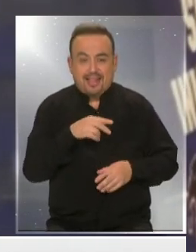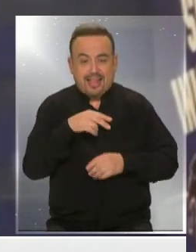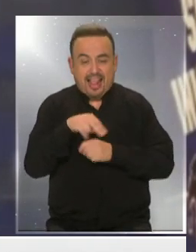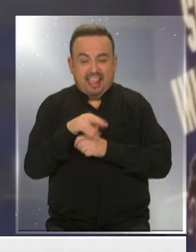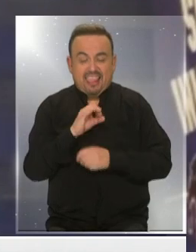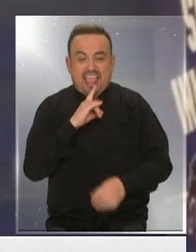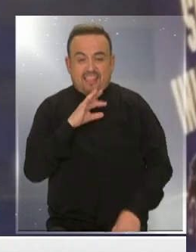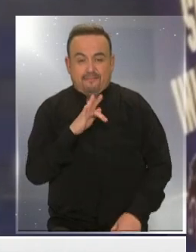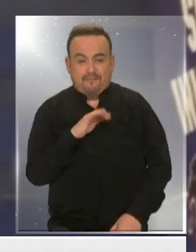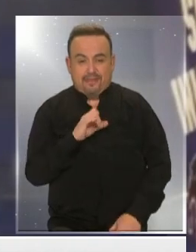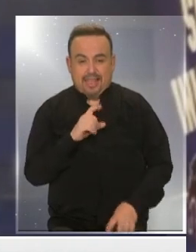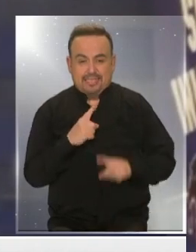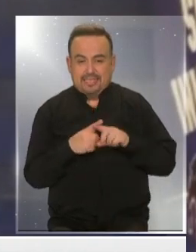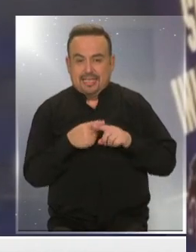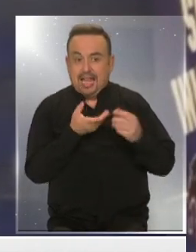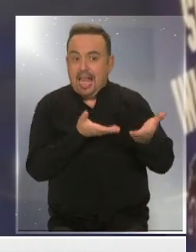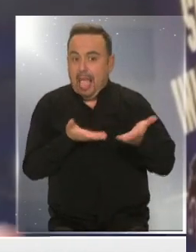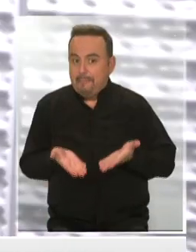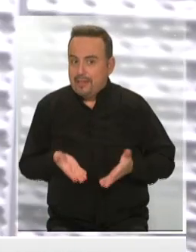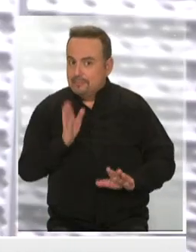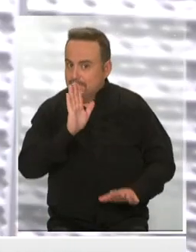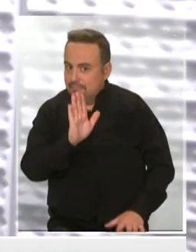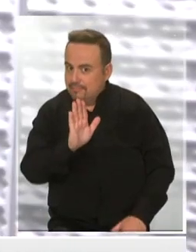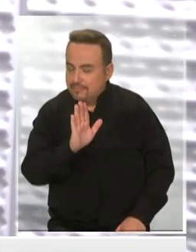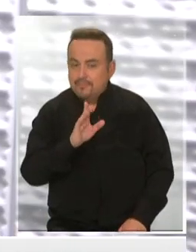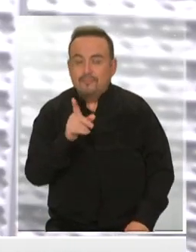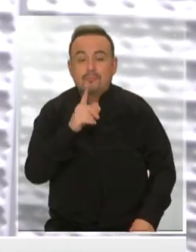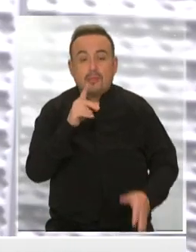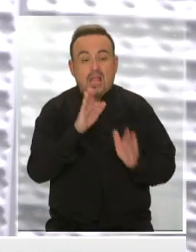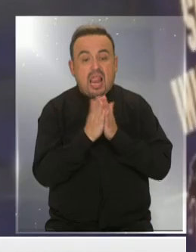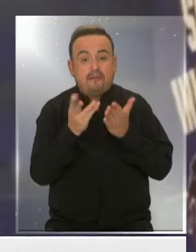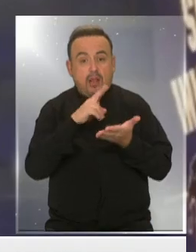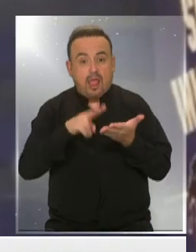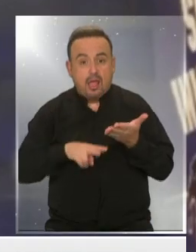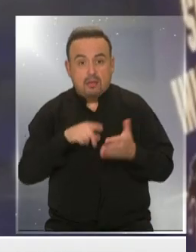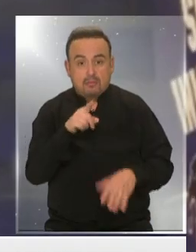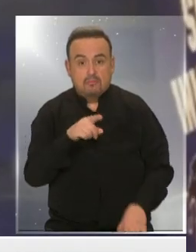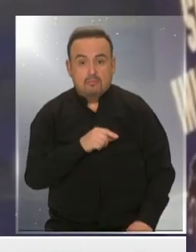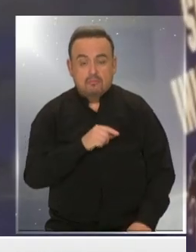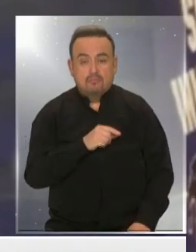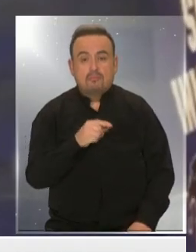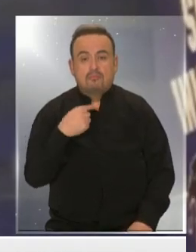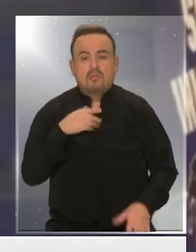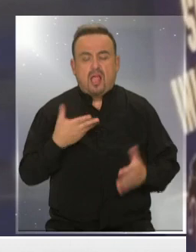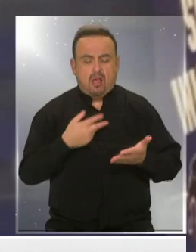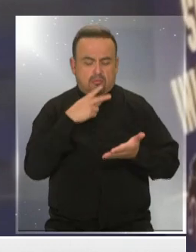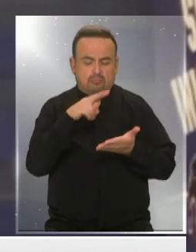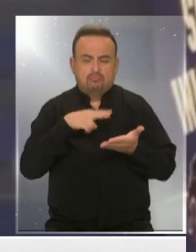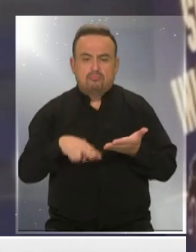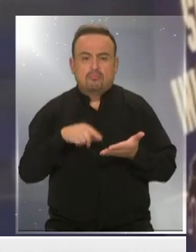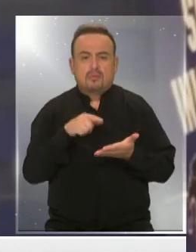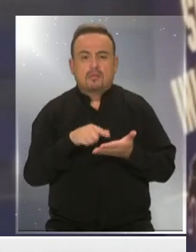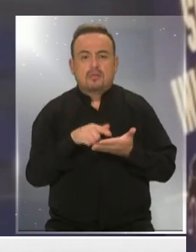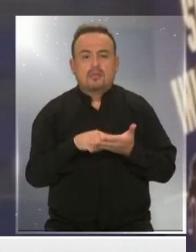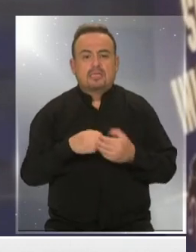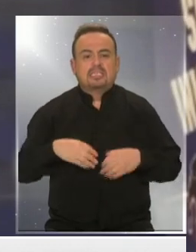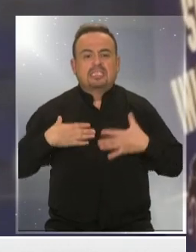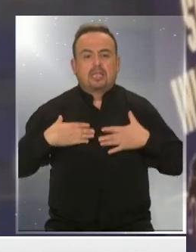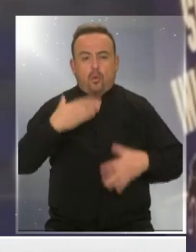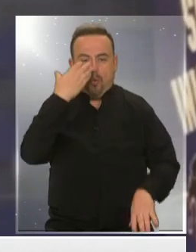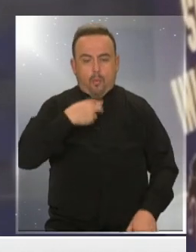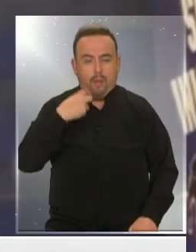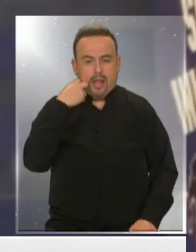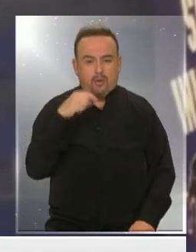eso. Ya, La Invitación, ahí la dejo. ¿Has leído algún libro últimamente? Estoy leyendo El Sentido del Humano